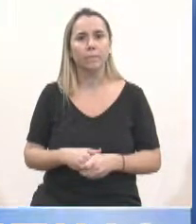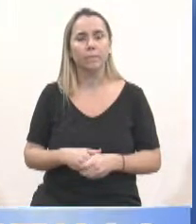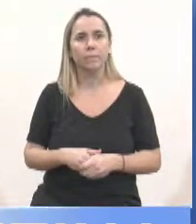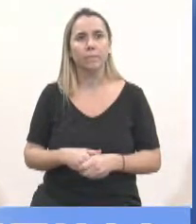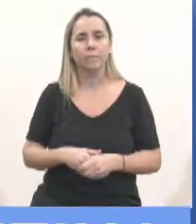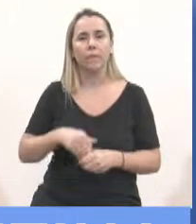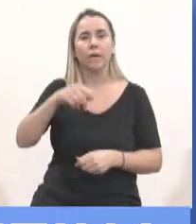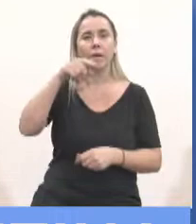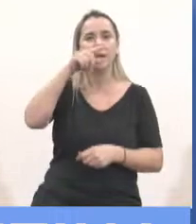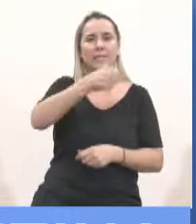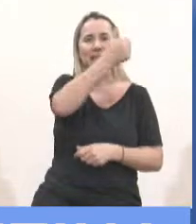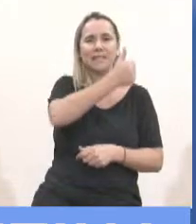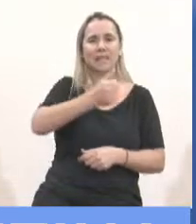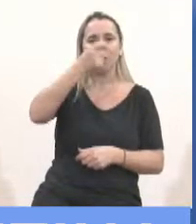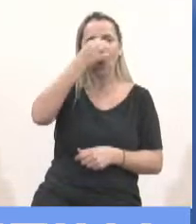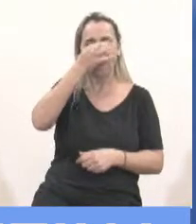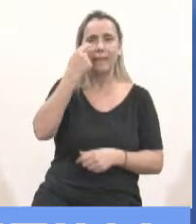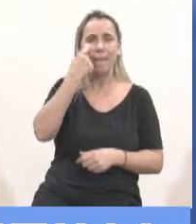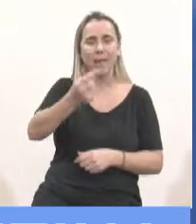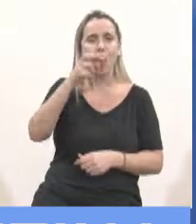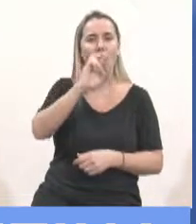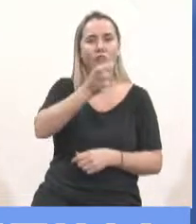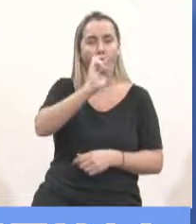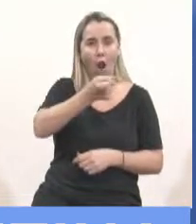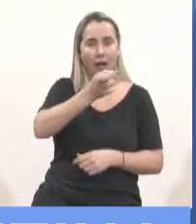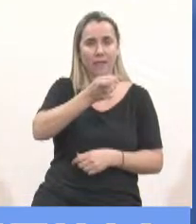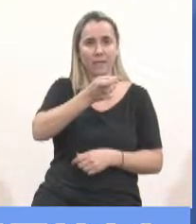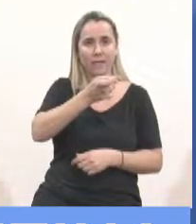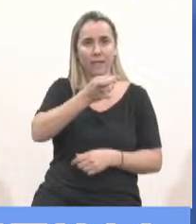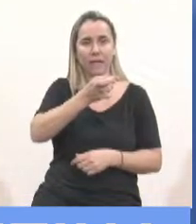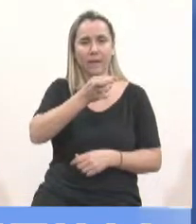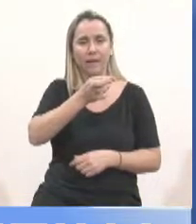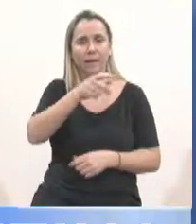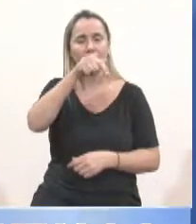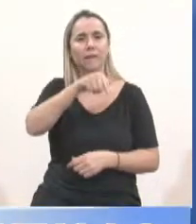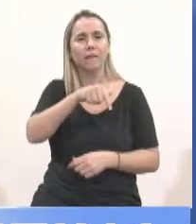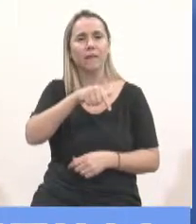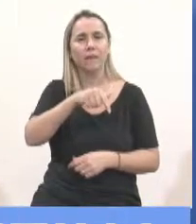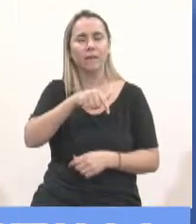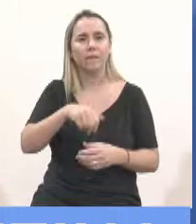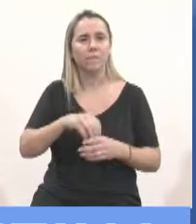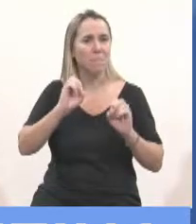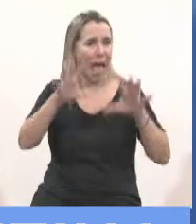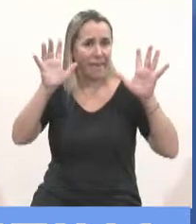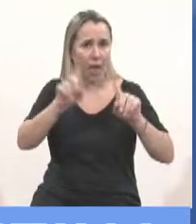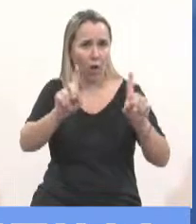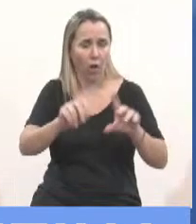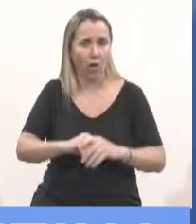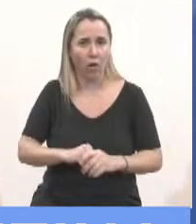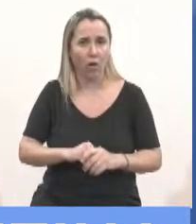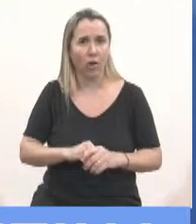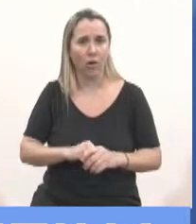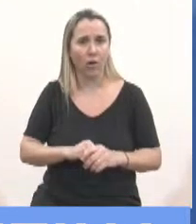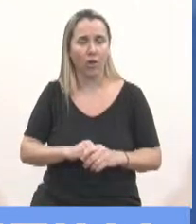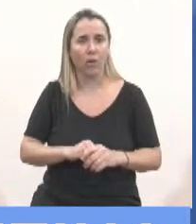a los 620 mil millones de dólares. ¿Fue por magia eso? No, esto es porque esto que